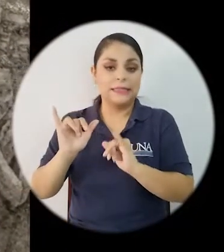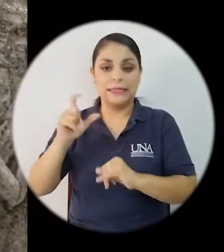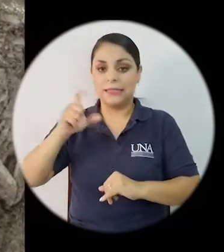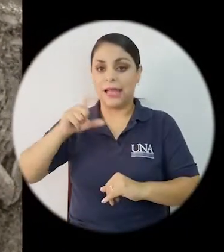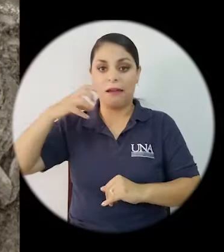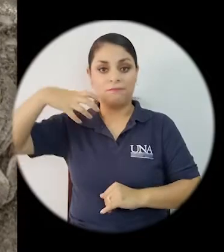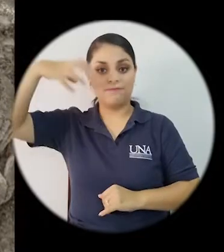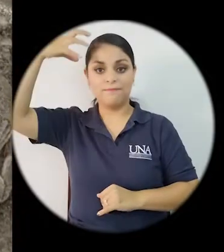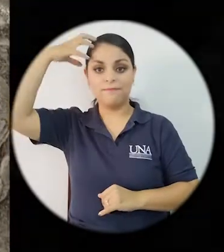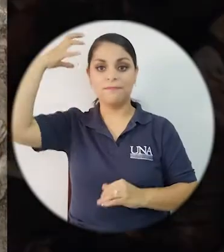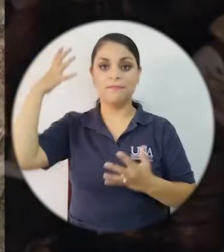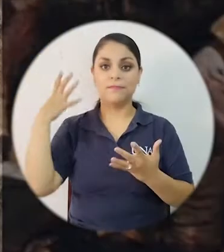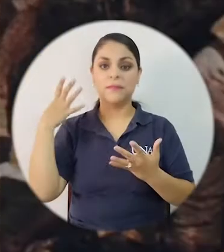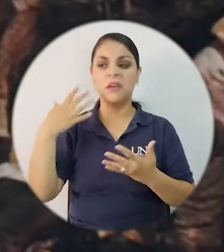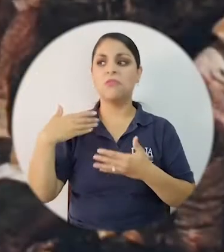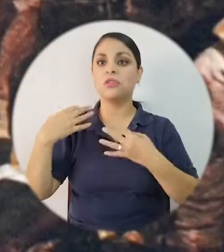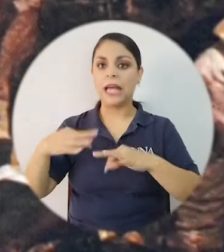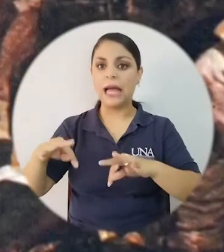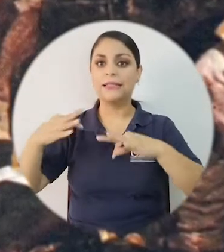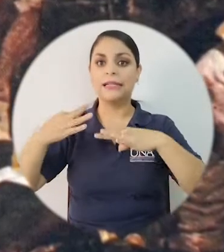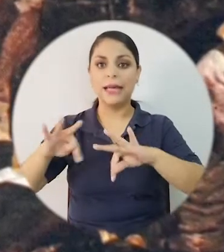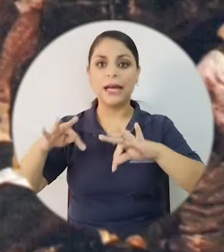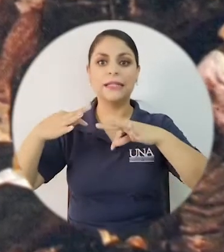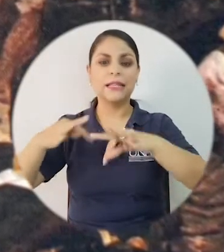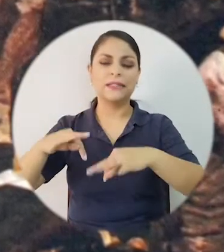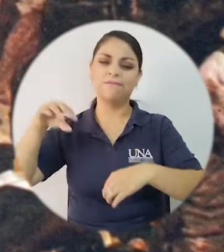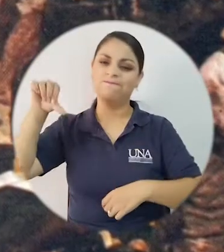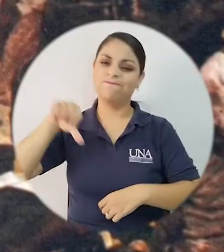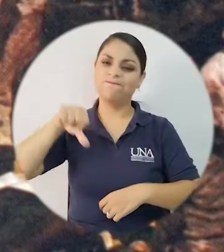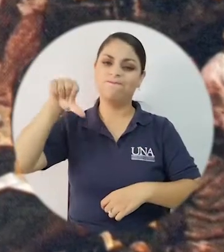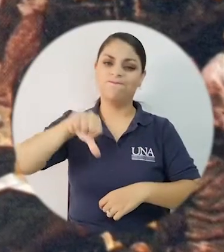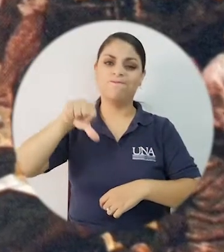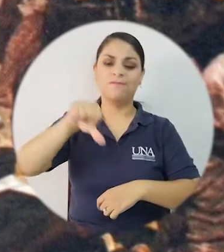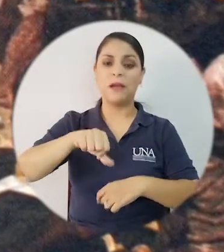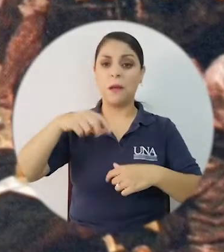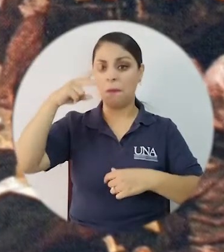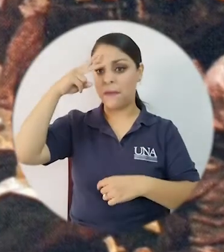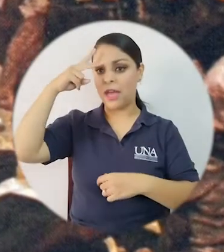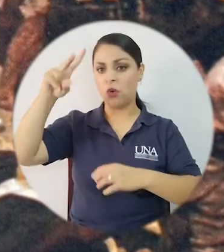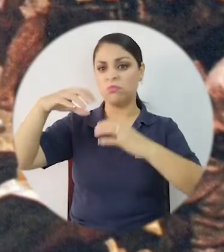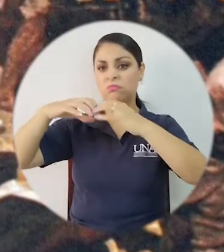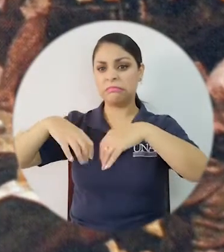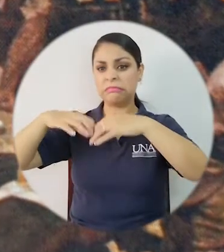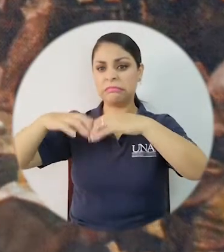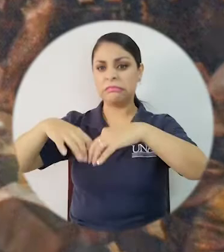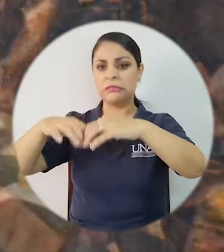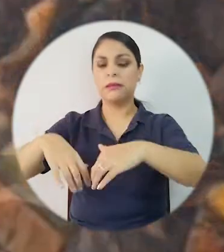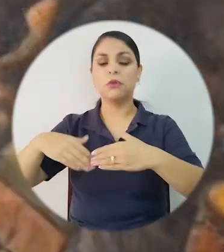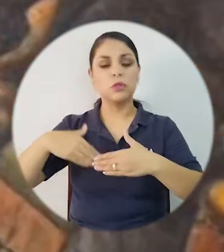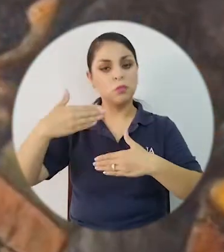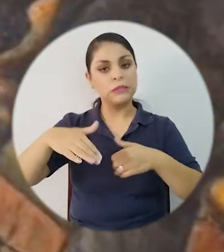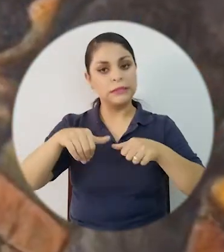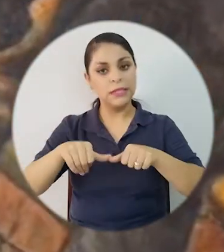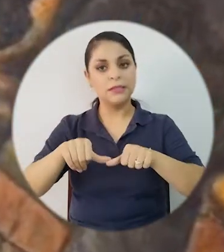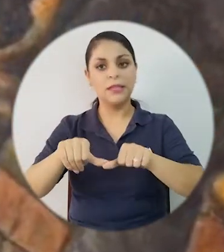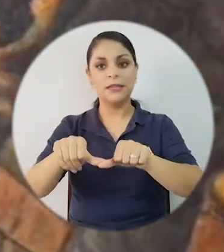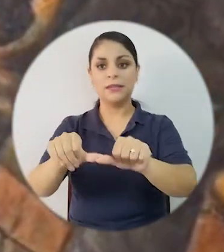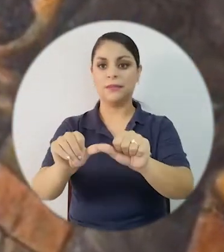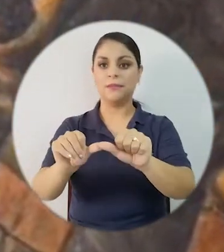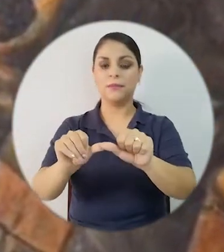superior. Fracasan los intentos, ¿verdad? México se derrumba, el imperio mexicano se derrumba, pero entonces sigue